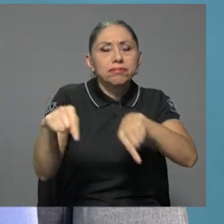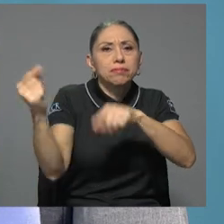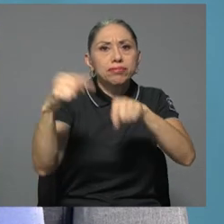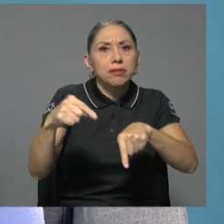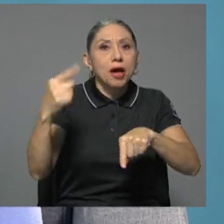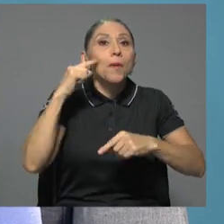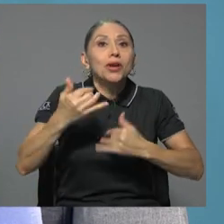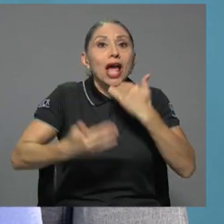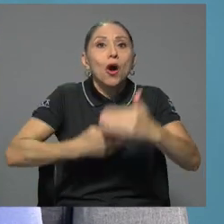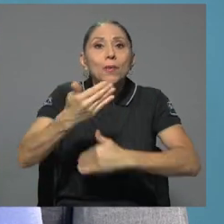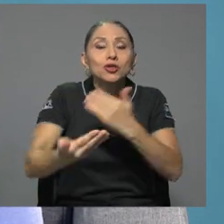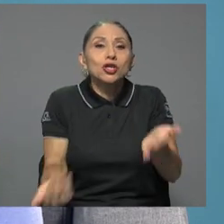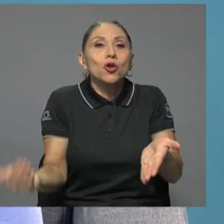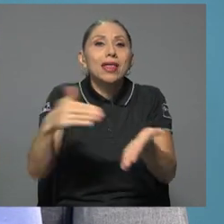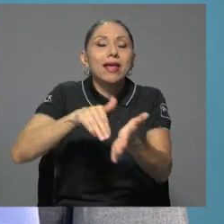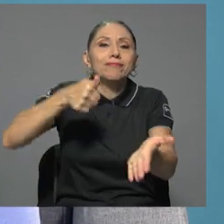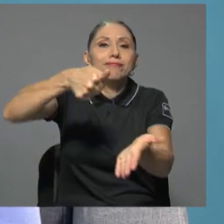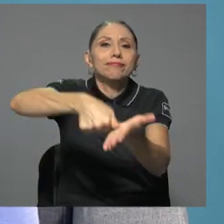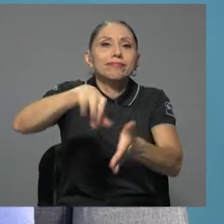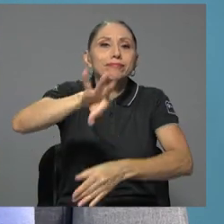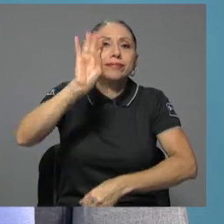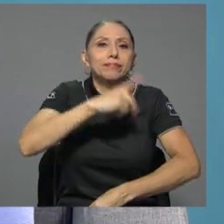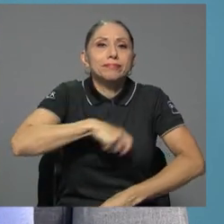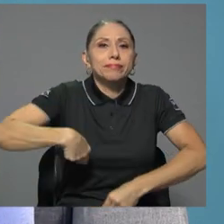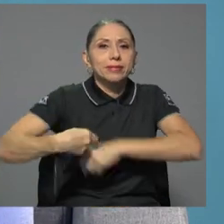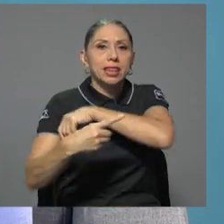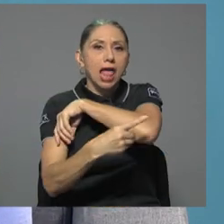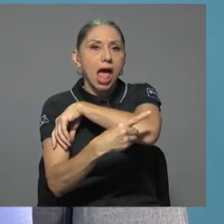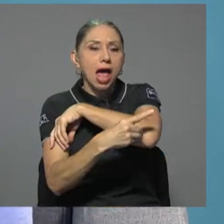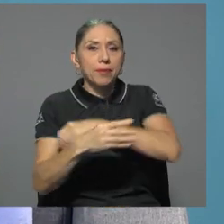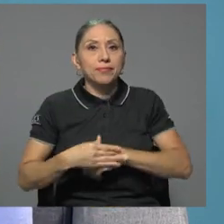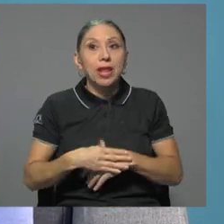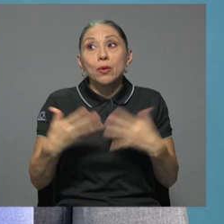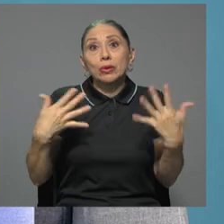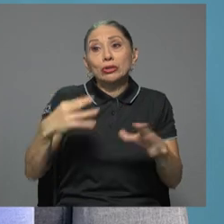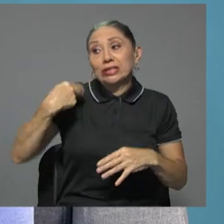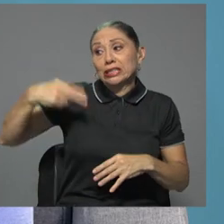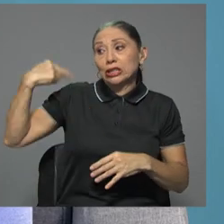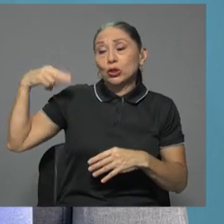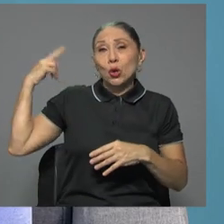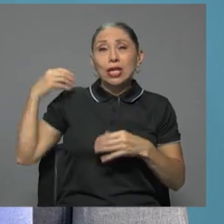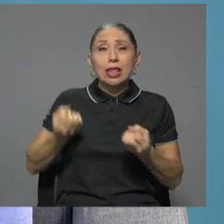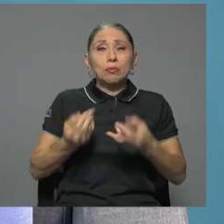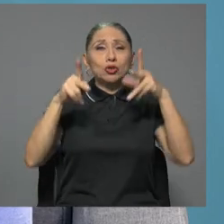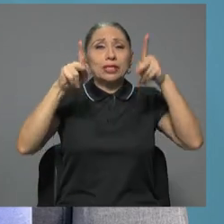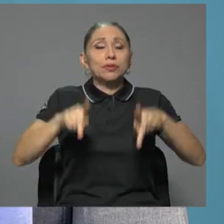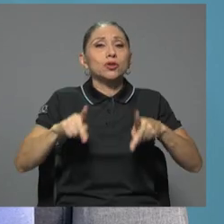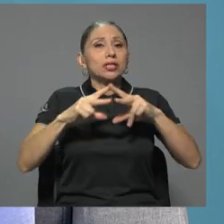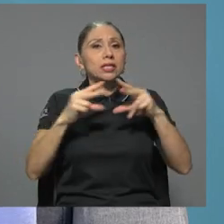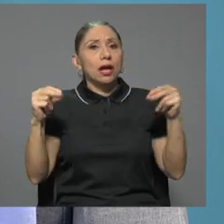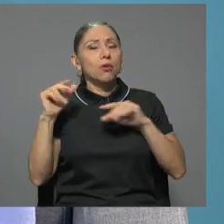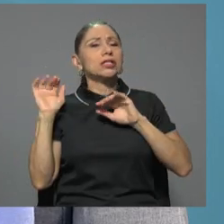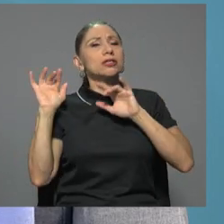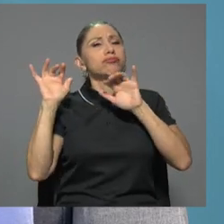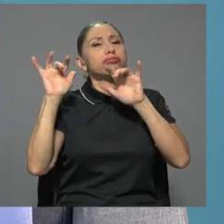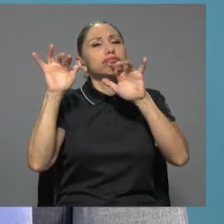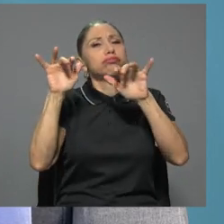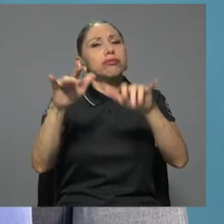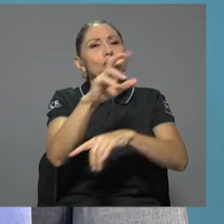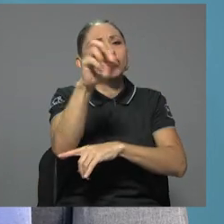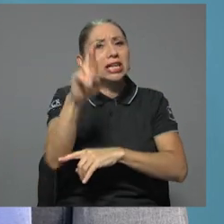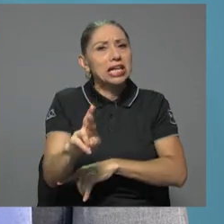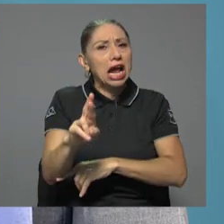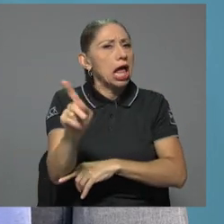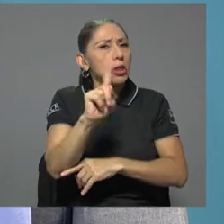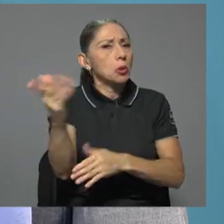de revisión de daniel ortega y bueno tenemos una historia de migración de personas nicaragüenses a costa rica que no es de inicio